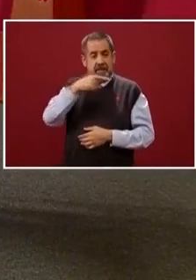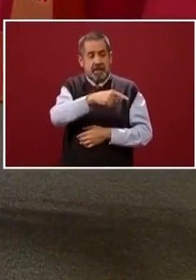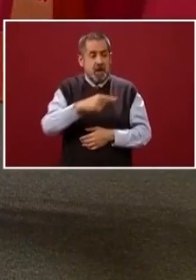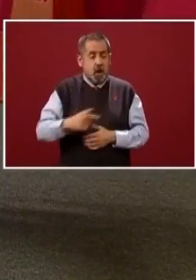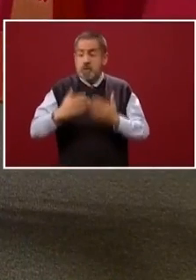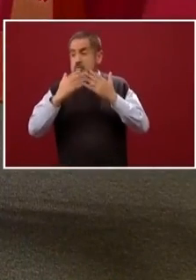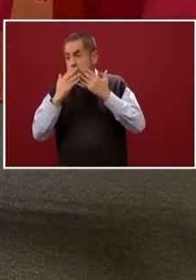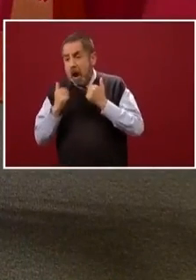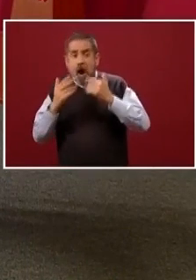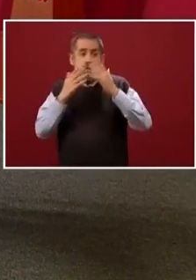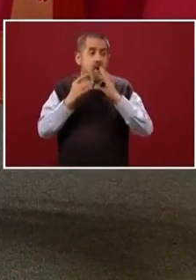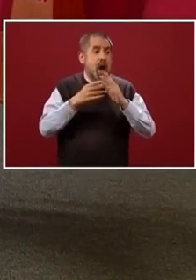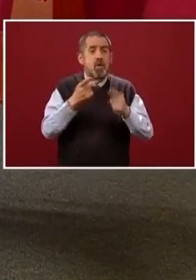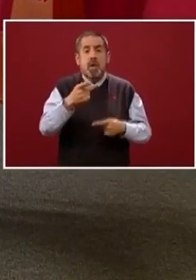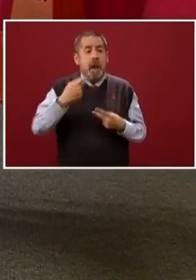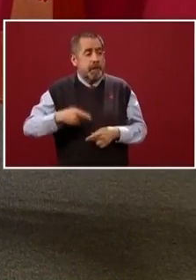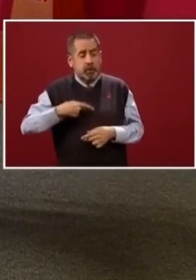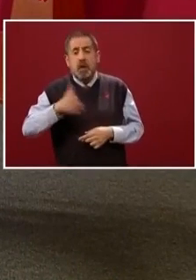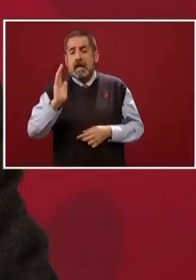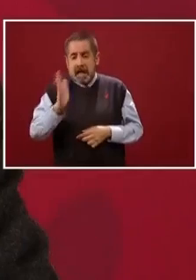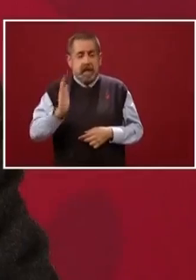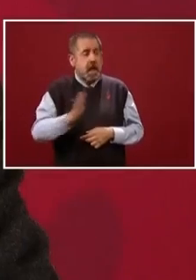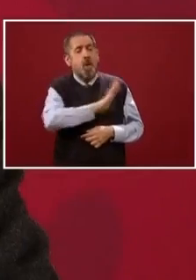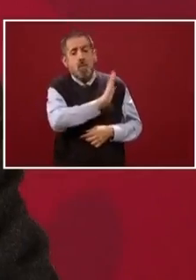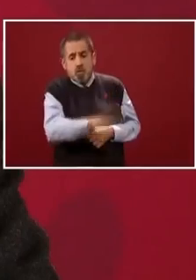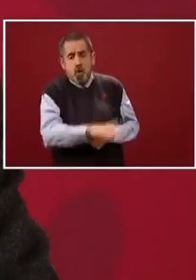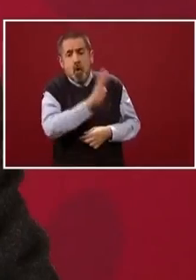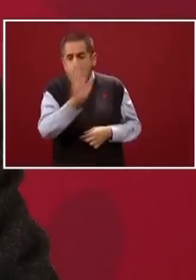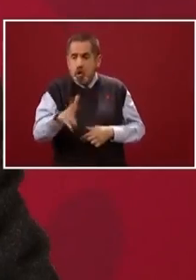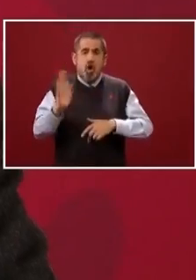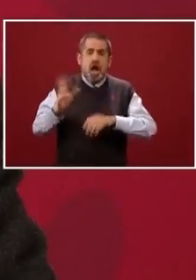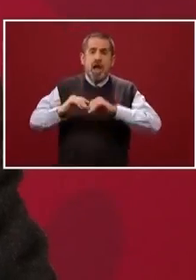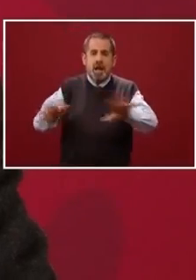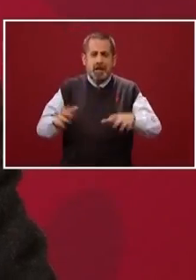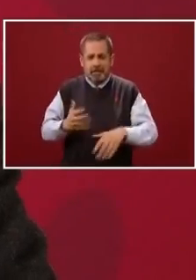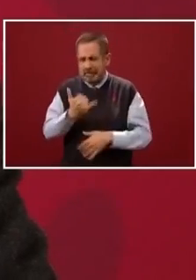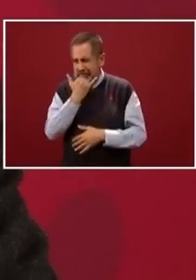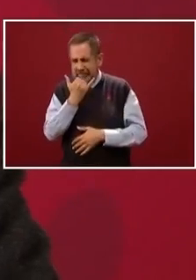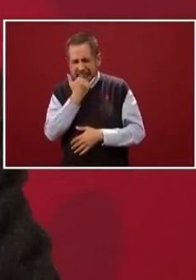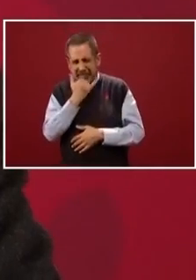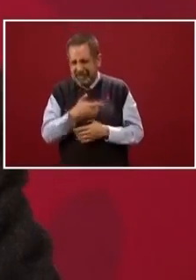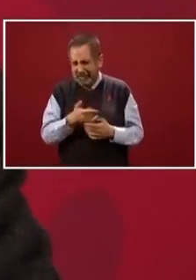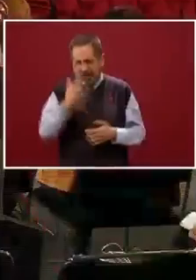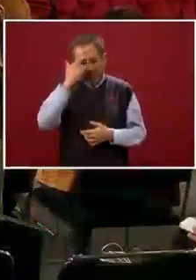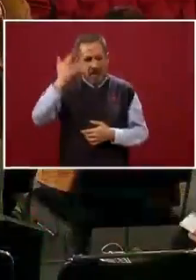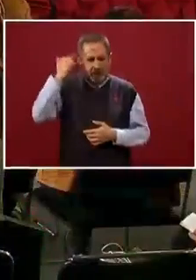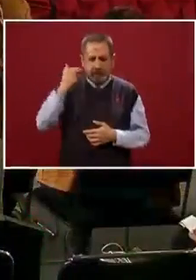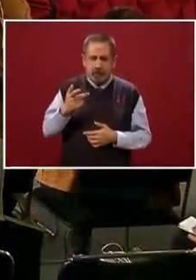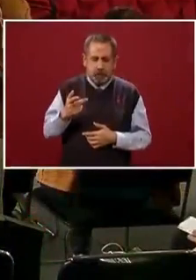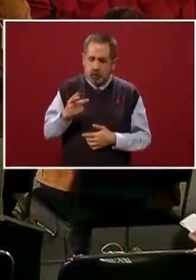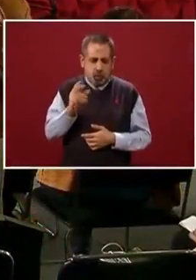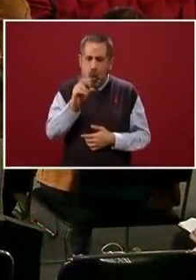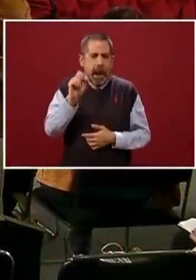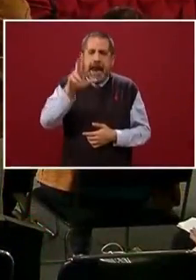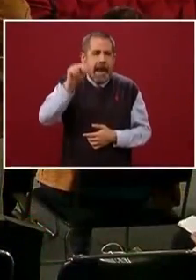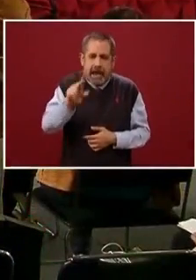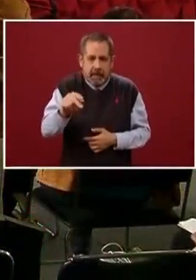verificación apropiada que había muerto la primera persona con coronavirus. Afortunadamente no fue el